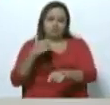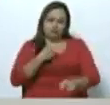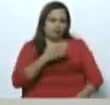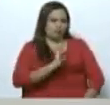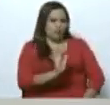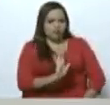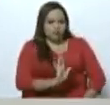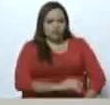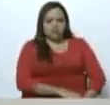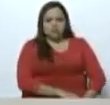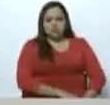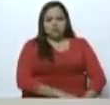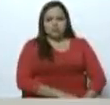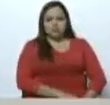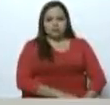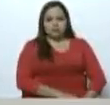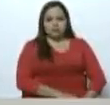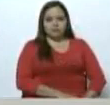Si uno